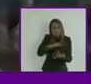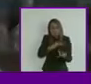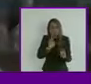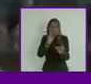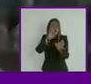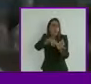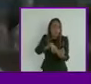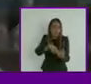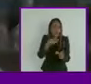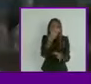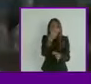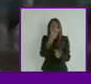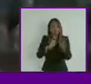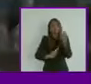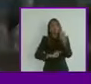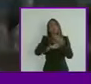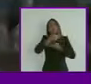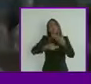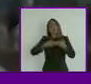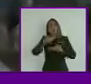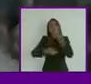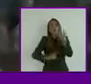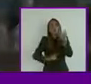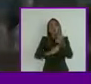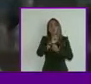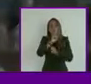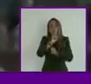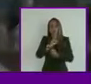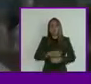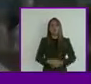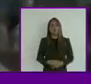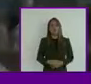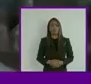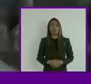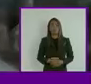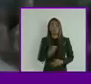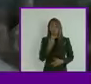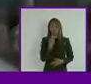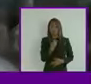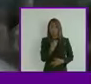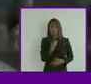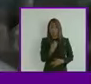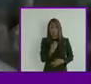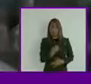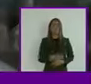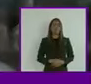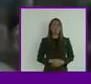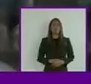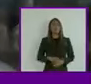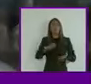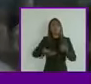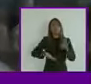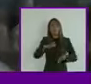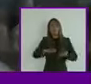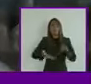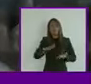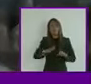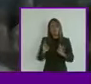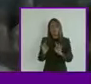caso, en muchas ocasiones, con este problema, ha dado paso a algunos padecimientos,